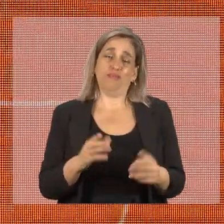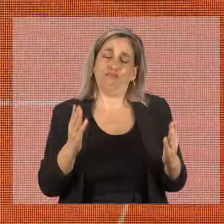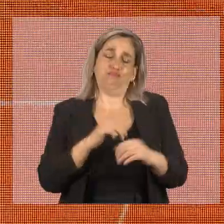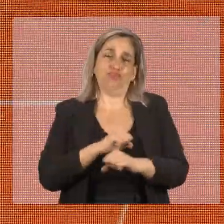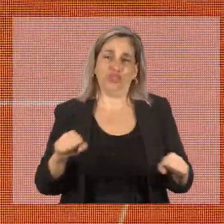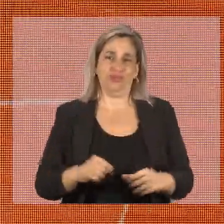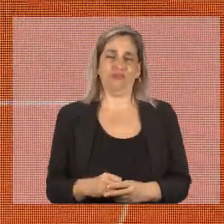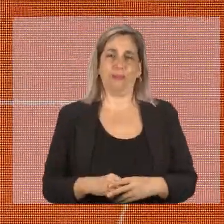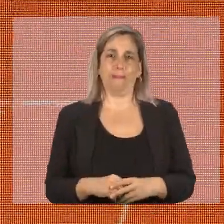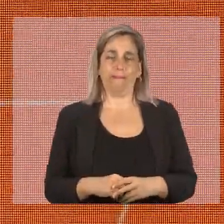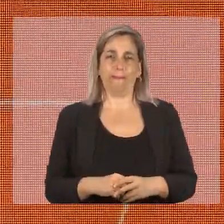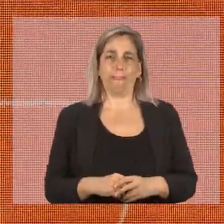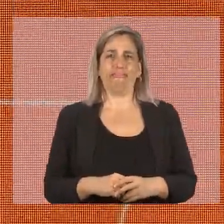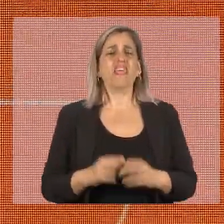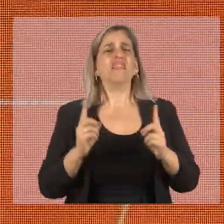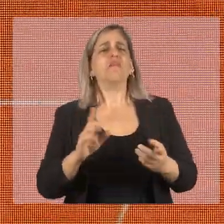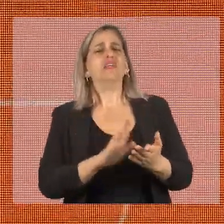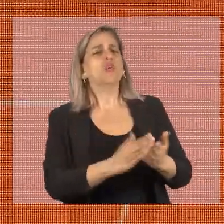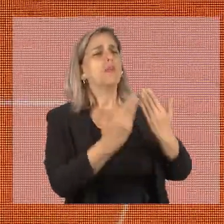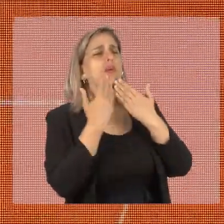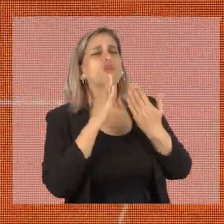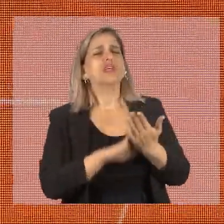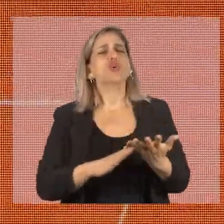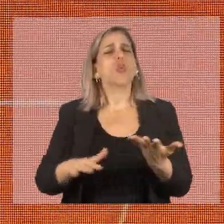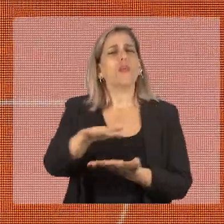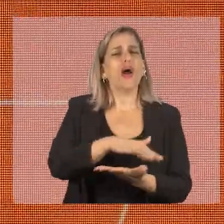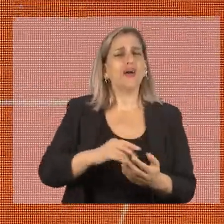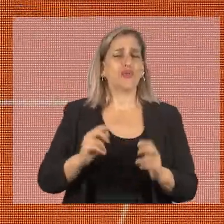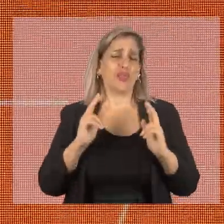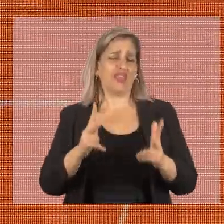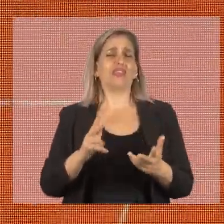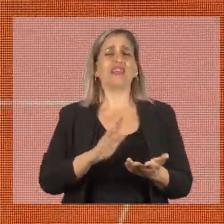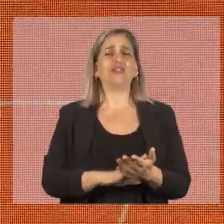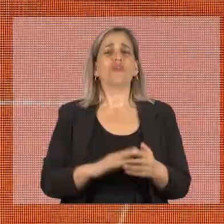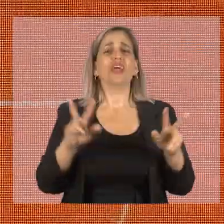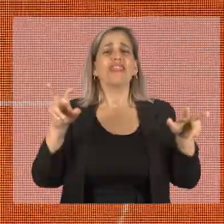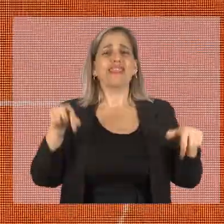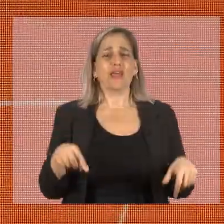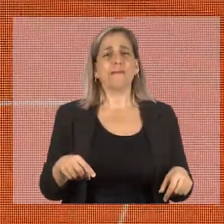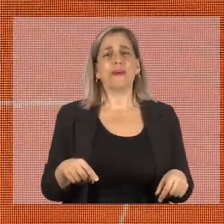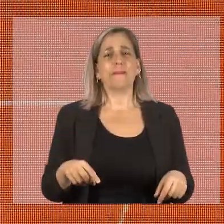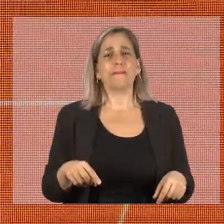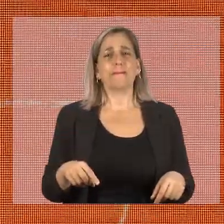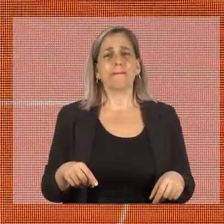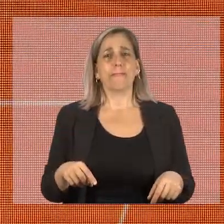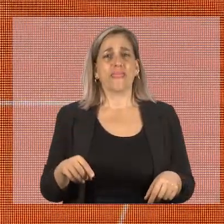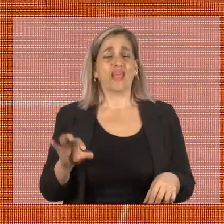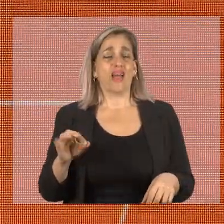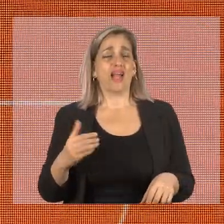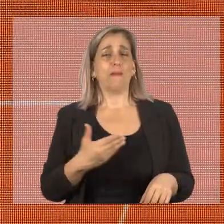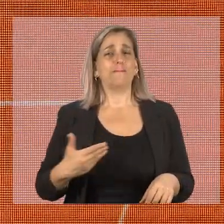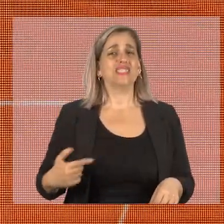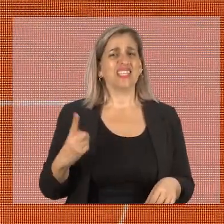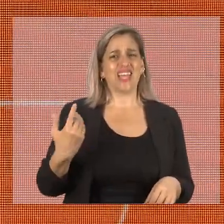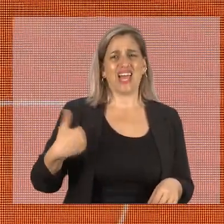colándonos. Bien. Hablando del barrio, presidente, recién se refería justamente al electo presidente